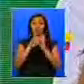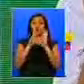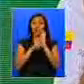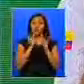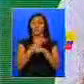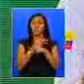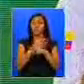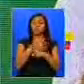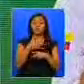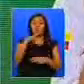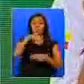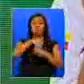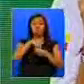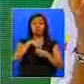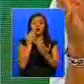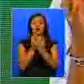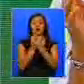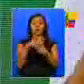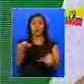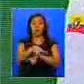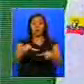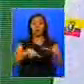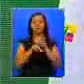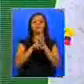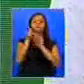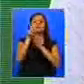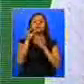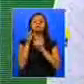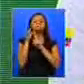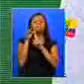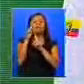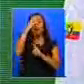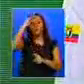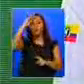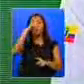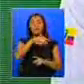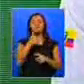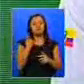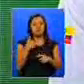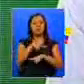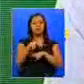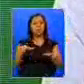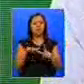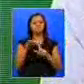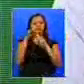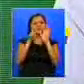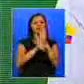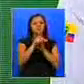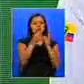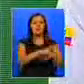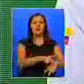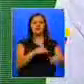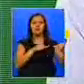establecido las zonas económicas de desarrollo especial. Cuba también tiene zonas especiales de desarrollo,